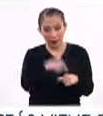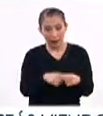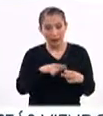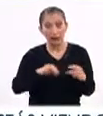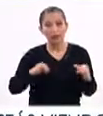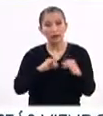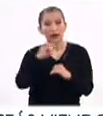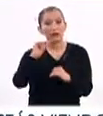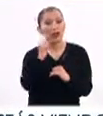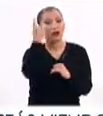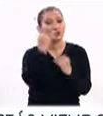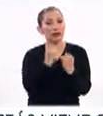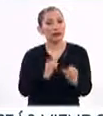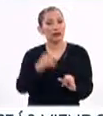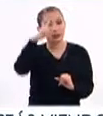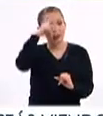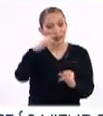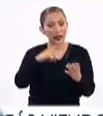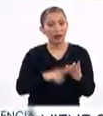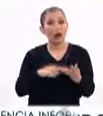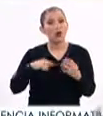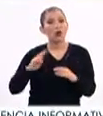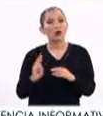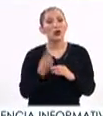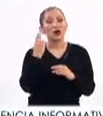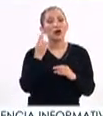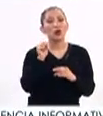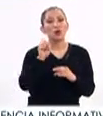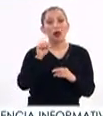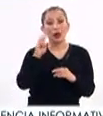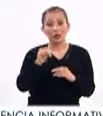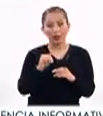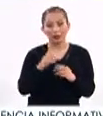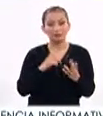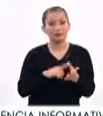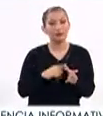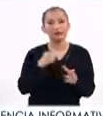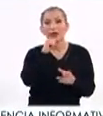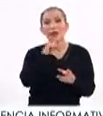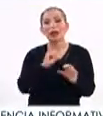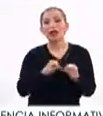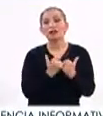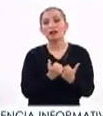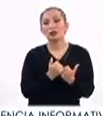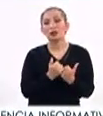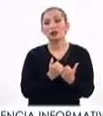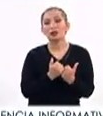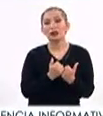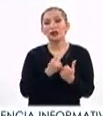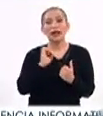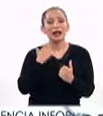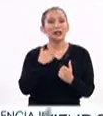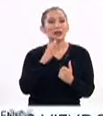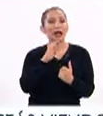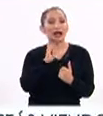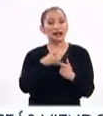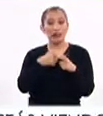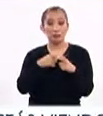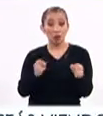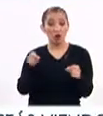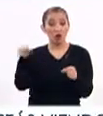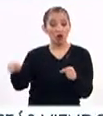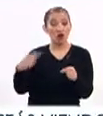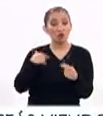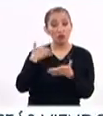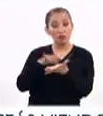el Instituto Tecnológico Autónomo de México, la Universidad Nacional Autónoma de México y la Asociación Mexicana de Exbecarios del Japón,